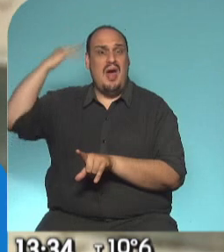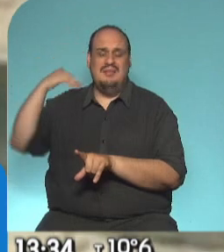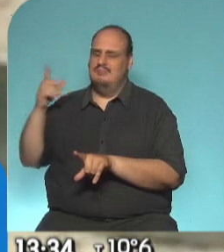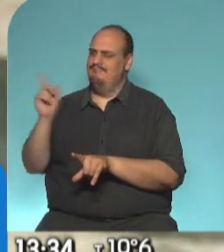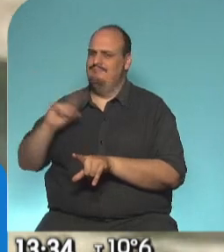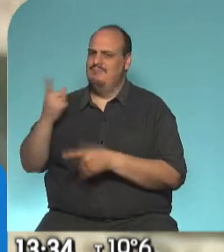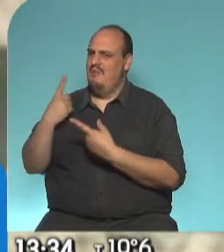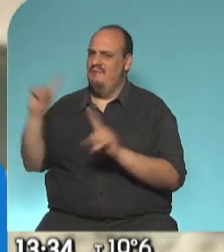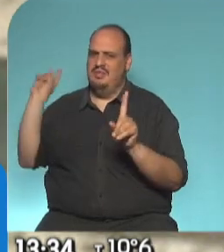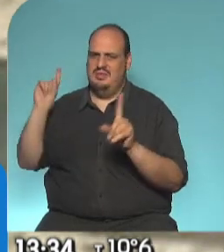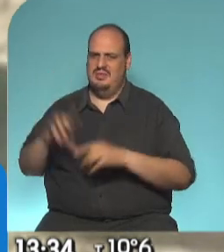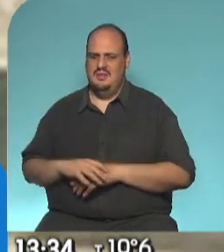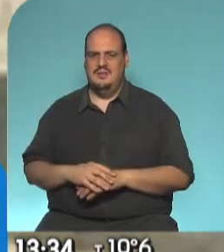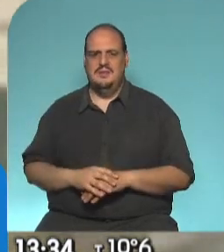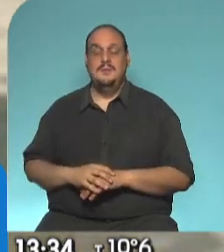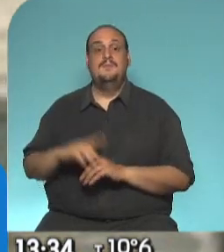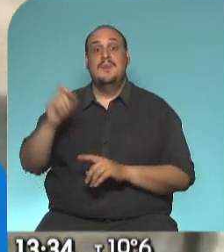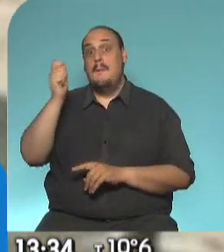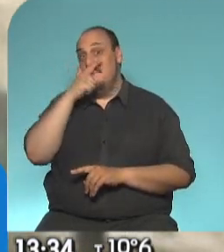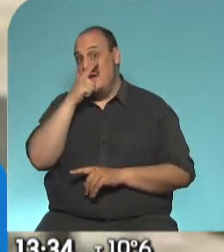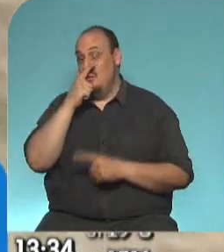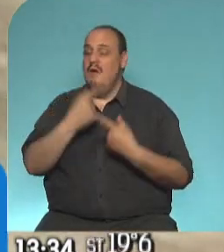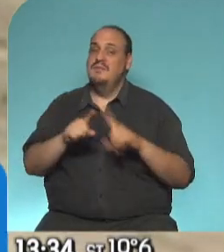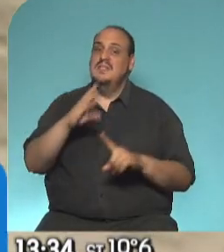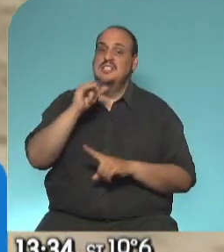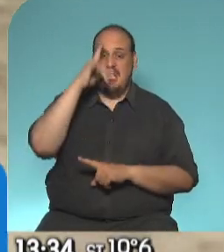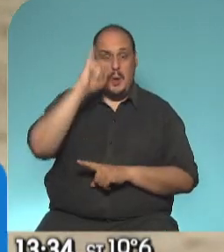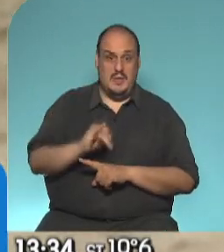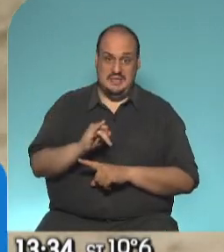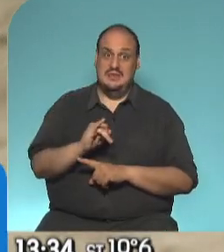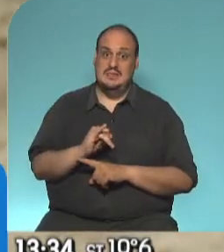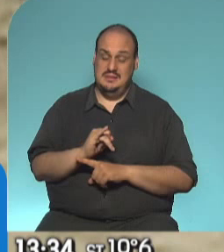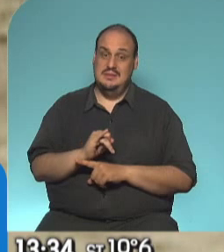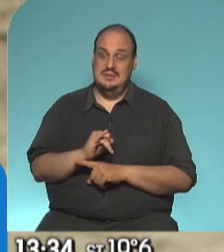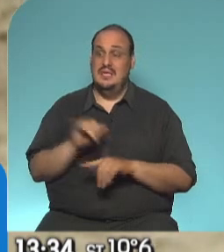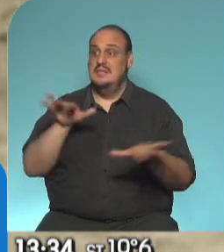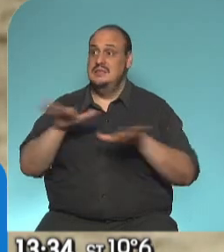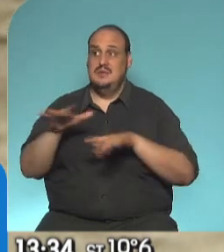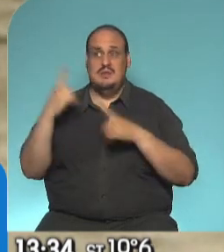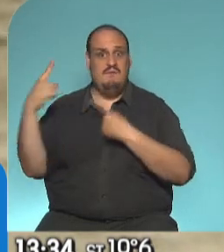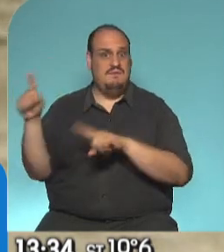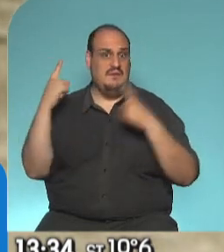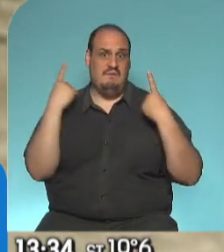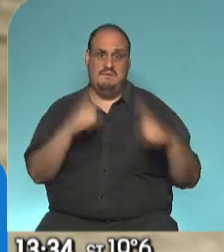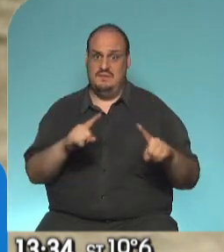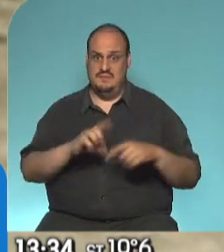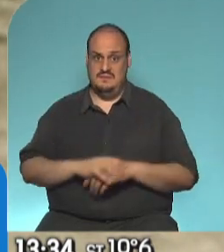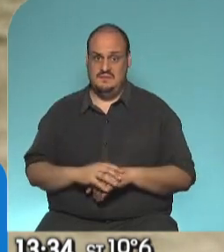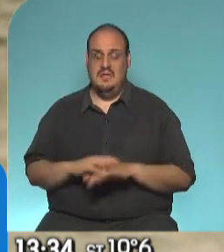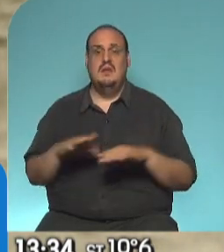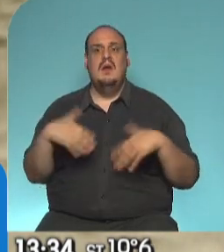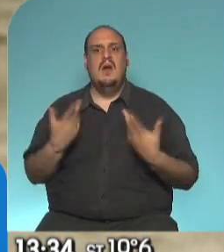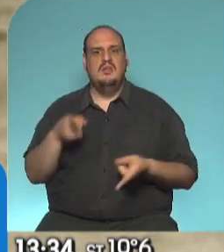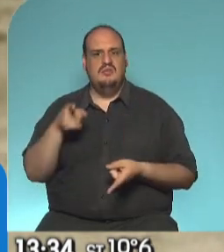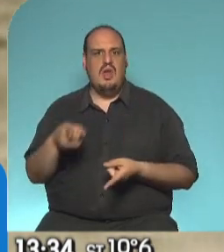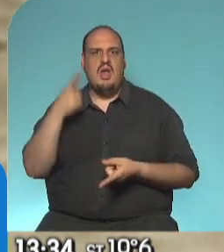agrego algo, Rulo, con Hugo Chávez, ¿no? Maduro no es Chávez tampoco, ¿no? Y Maduro no es Chávez, la situación no es exactamente lo mismo, por lo cual también se